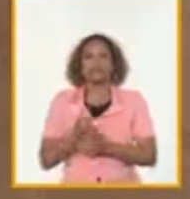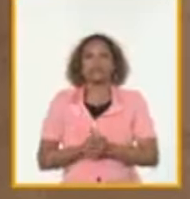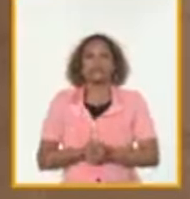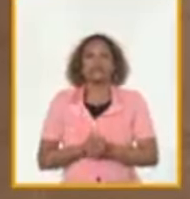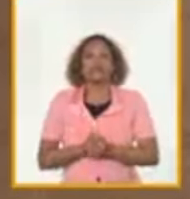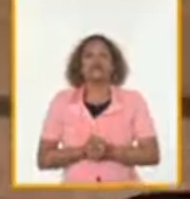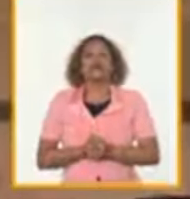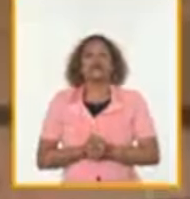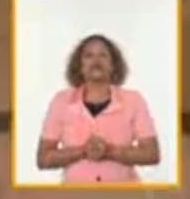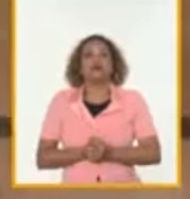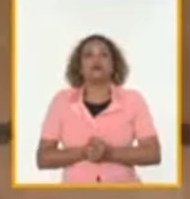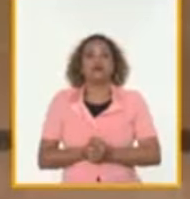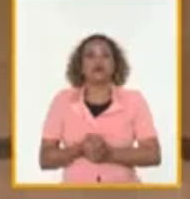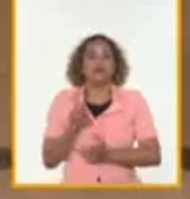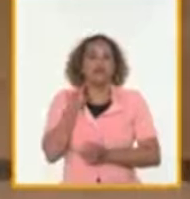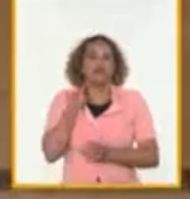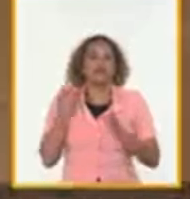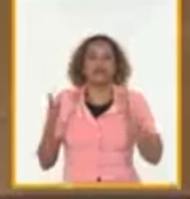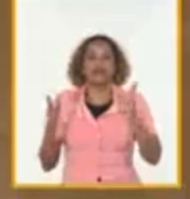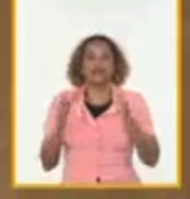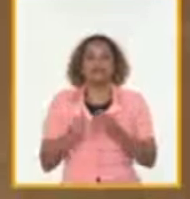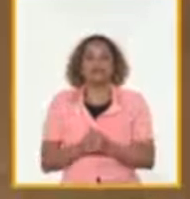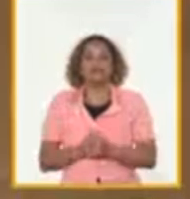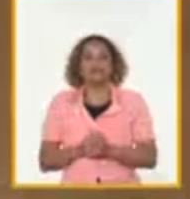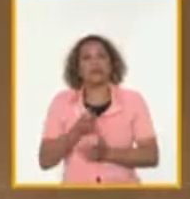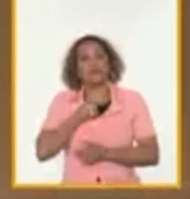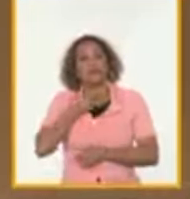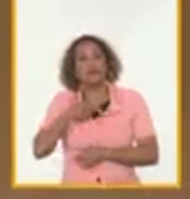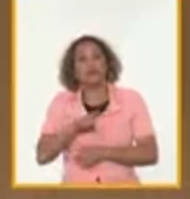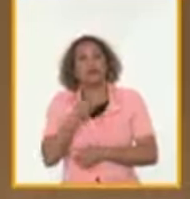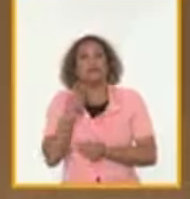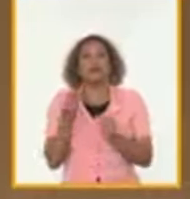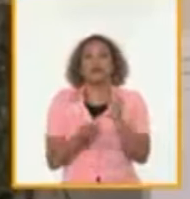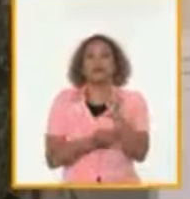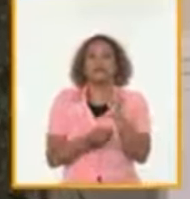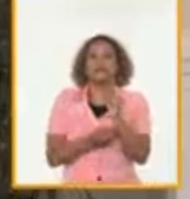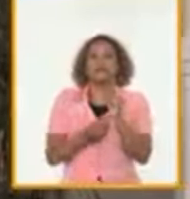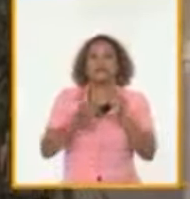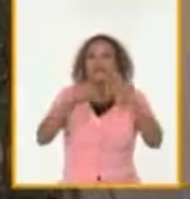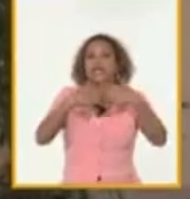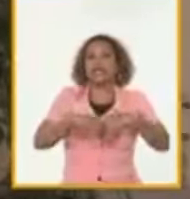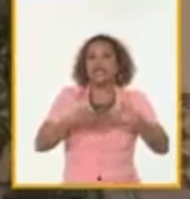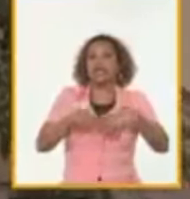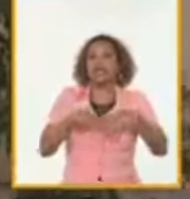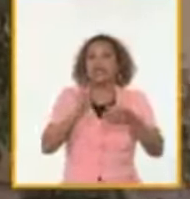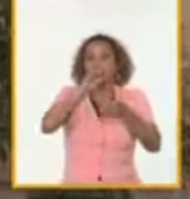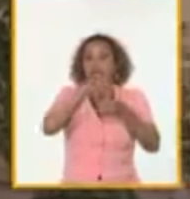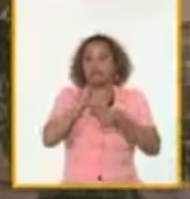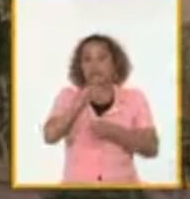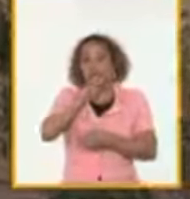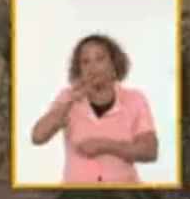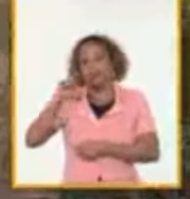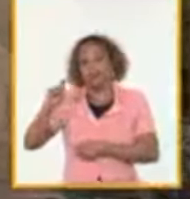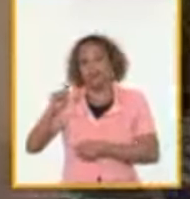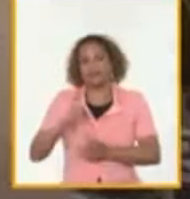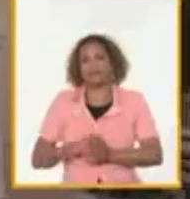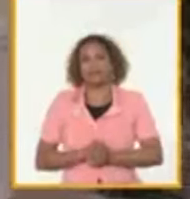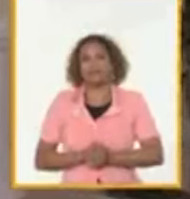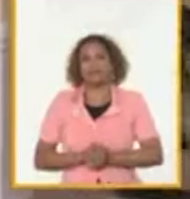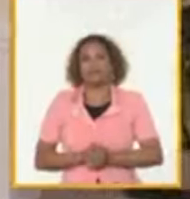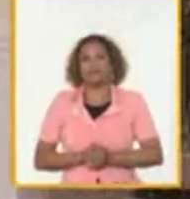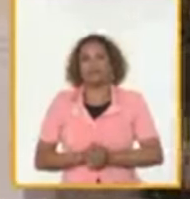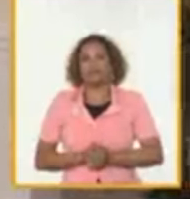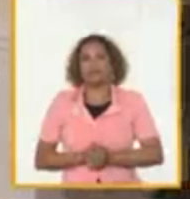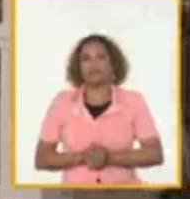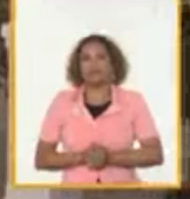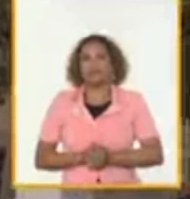lo hemos hecho durante todo el año una de las fortalezas como usted decía eran las Industrias que nosotros tenemos en en Villa Clara nosotros tenemos en